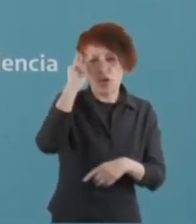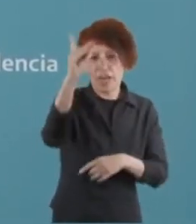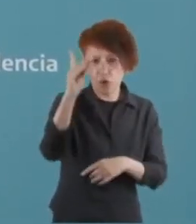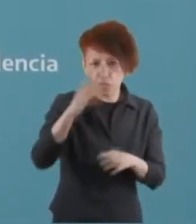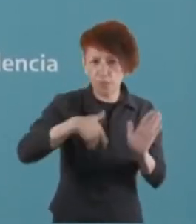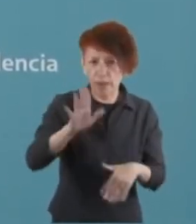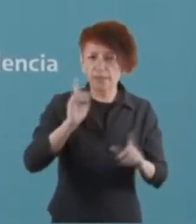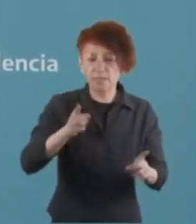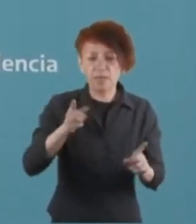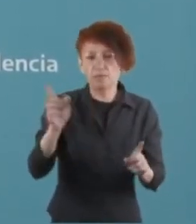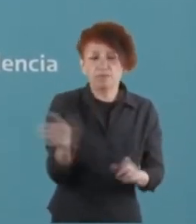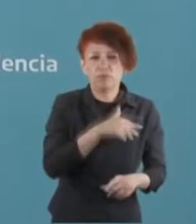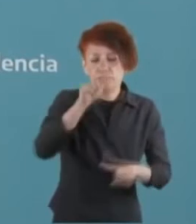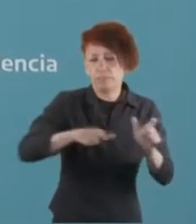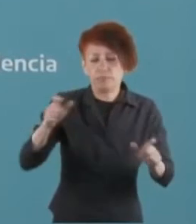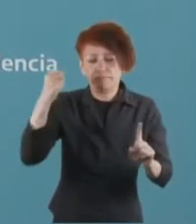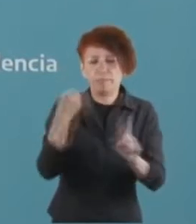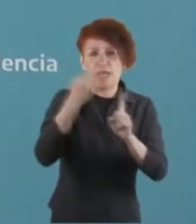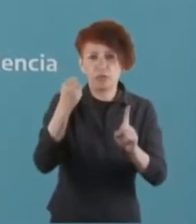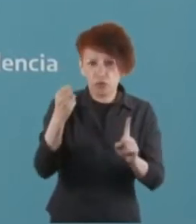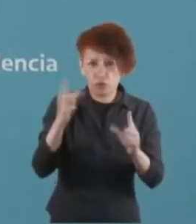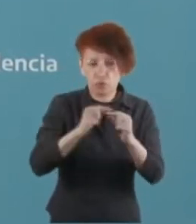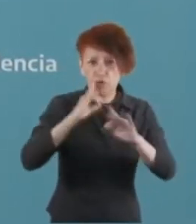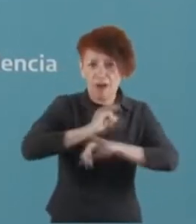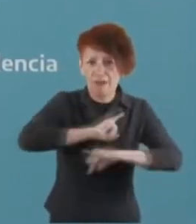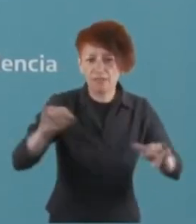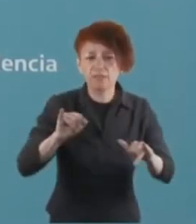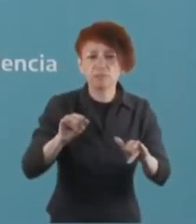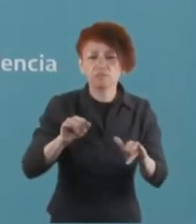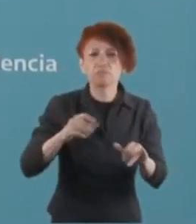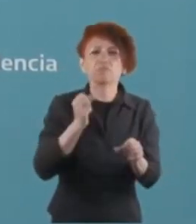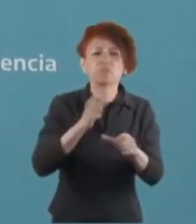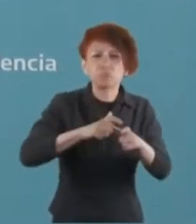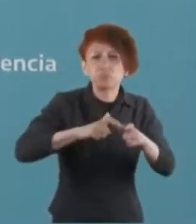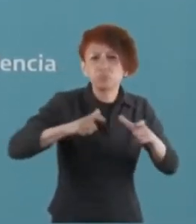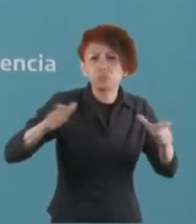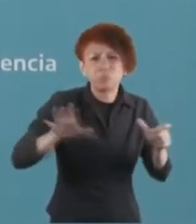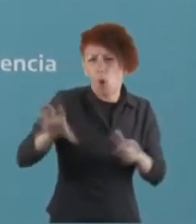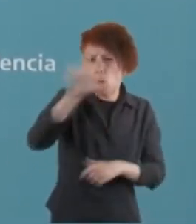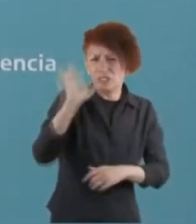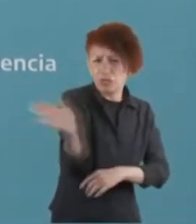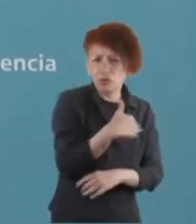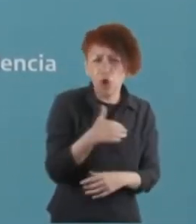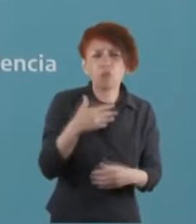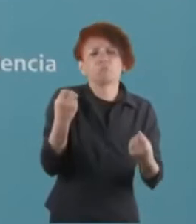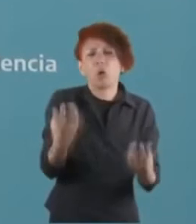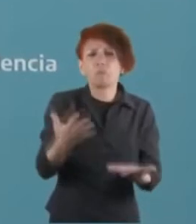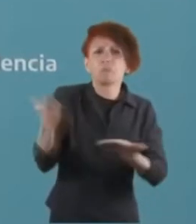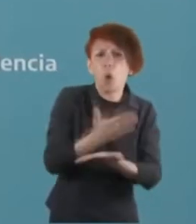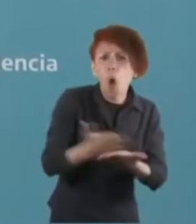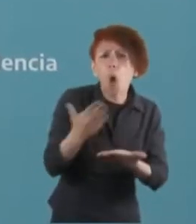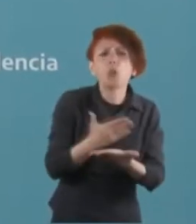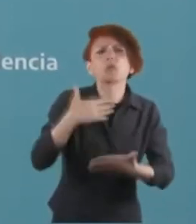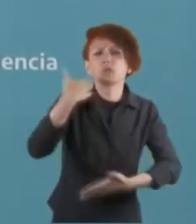muy impactantes cuando las tengamos. El nivel de crecimiento en todas las provincias, tanto sea por los desarrollos productivos, por las